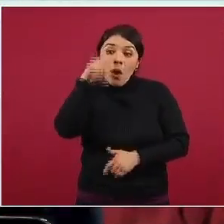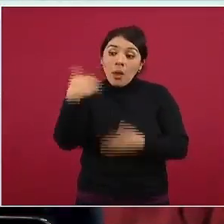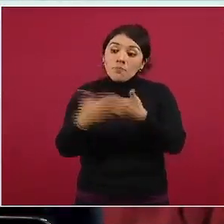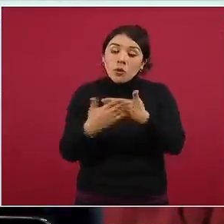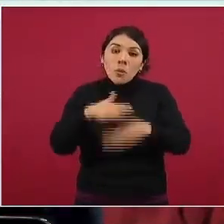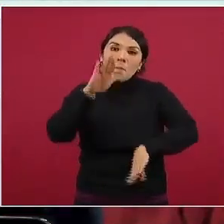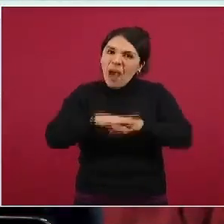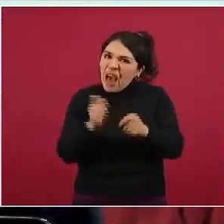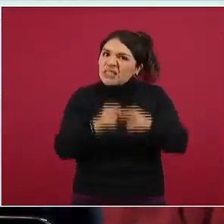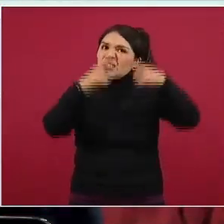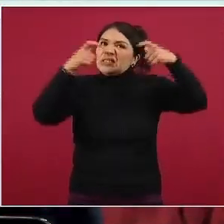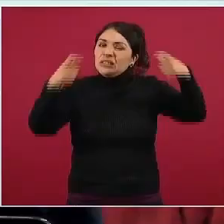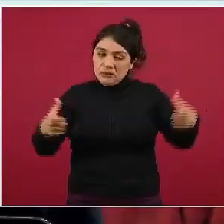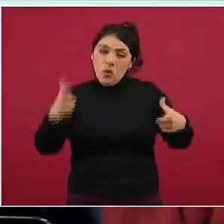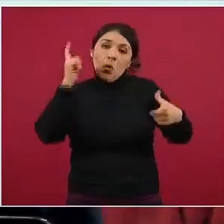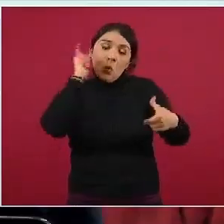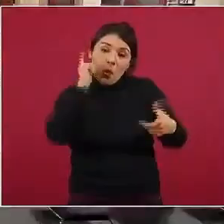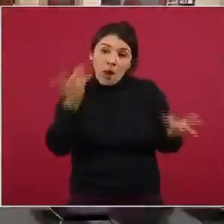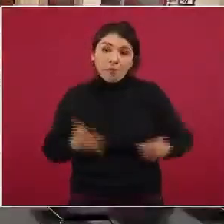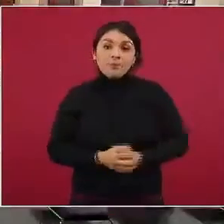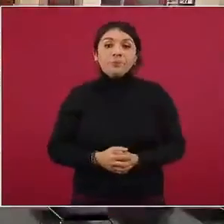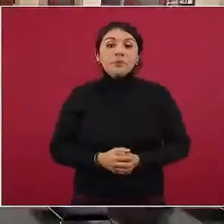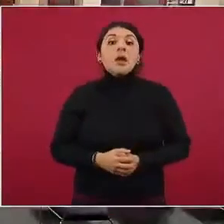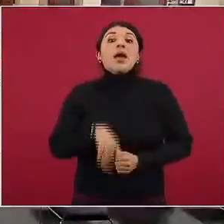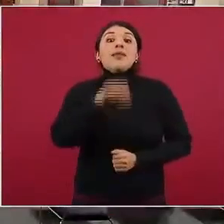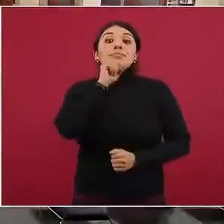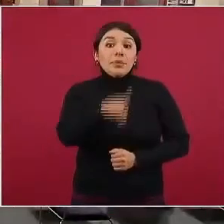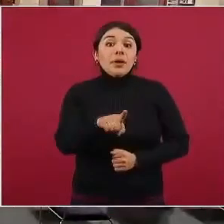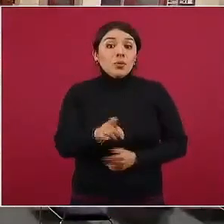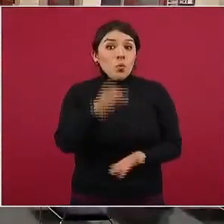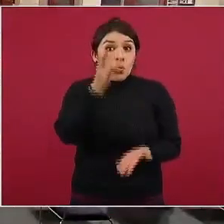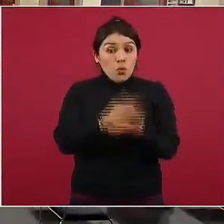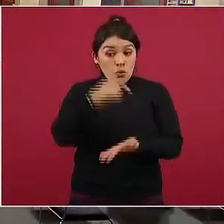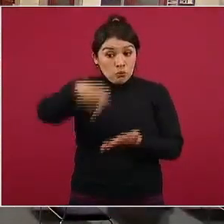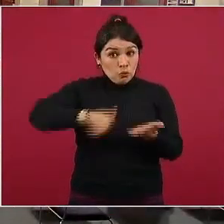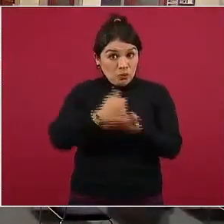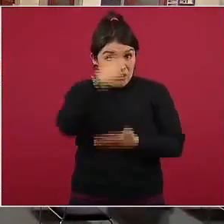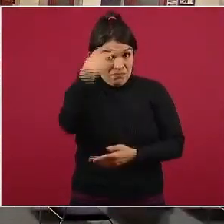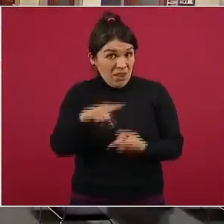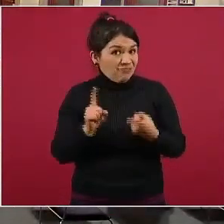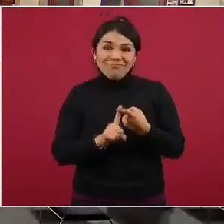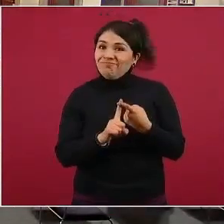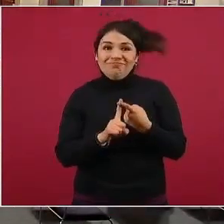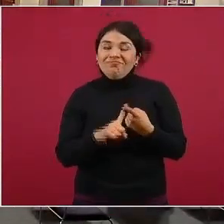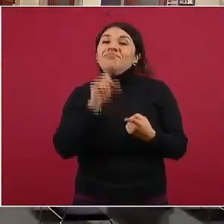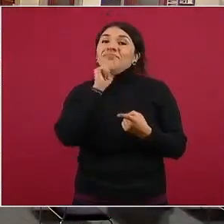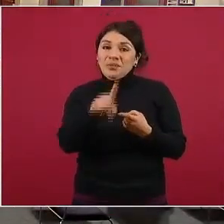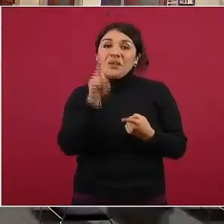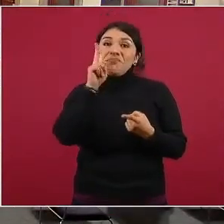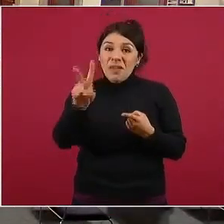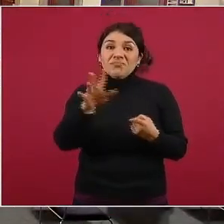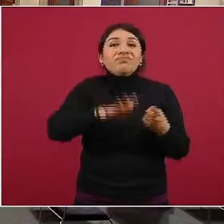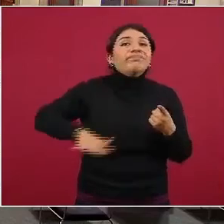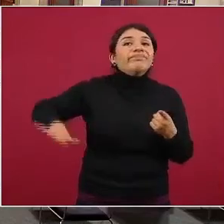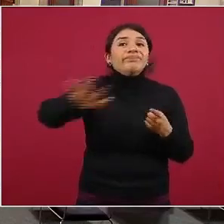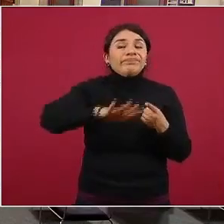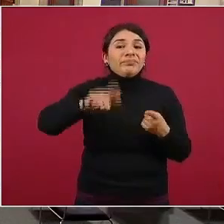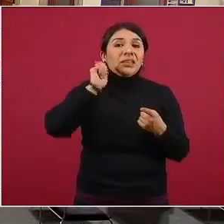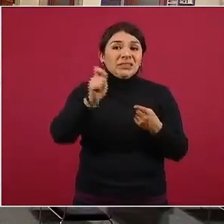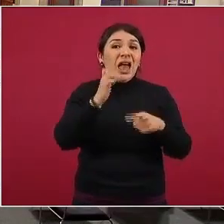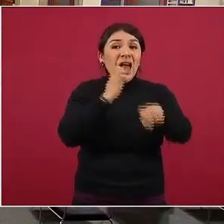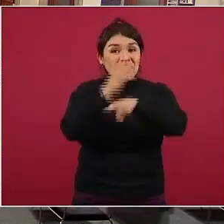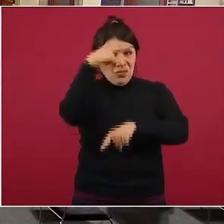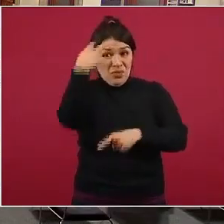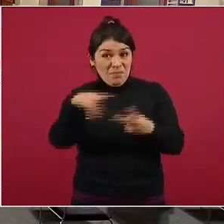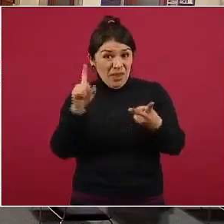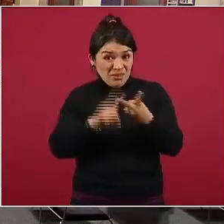piensa incrementar todavía más. Pero también no solamente la Ciudad de México, también es importante reconocer a la zona metropolitana y al Estado